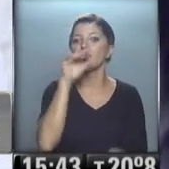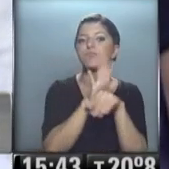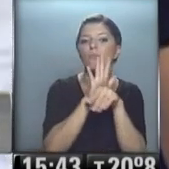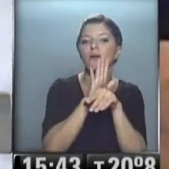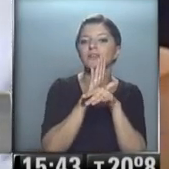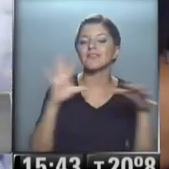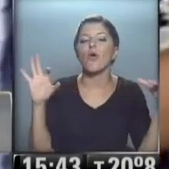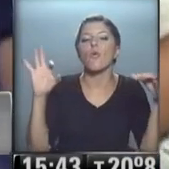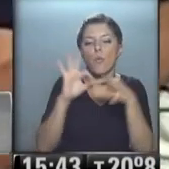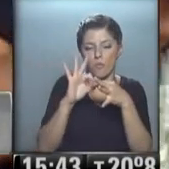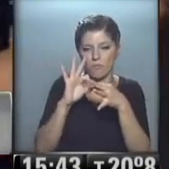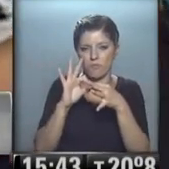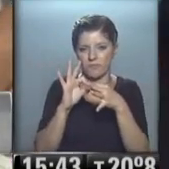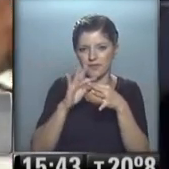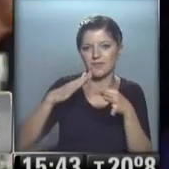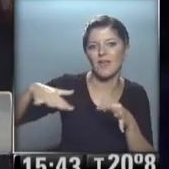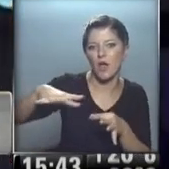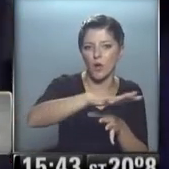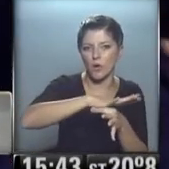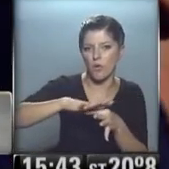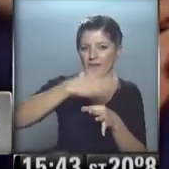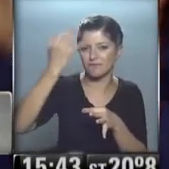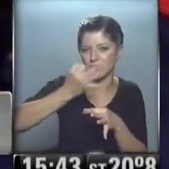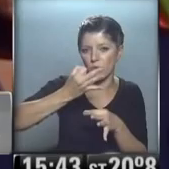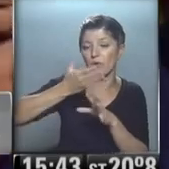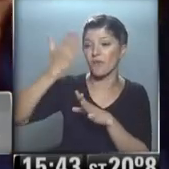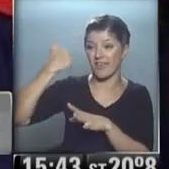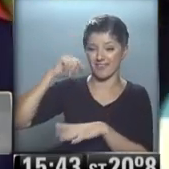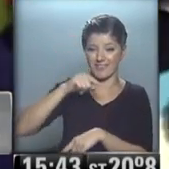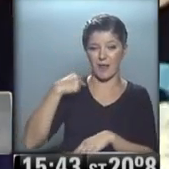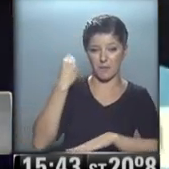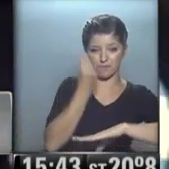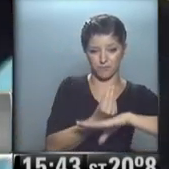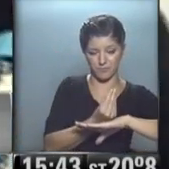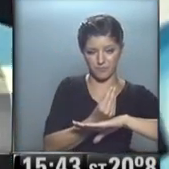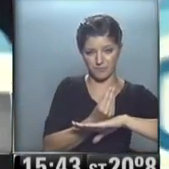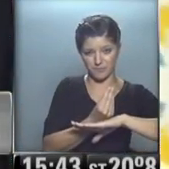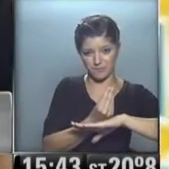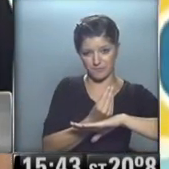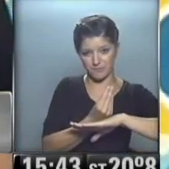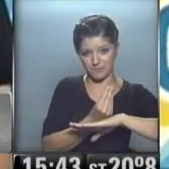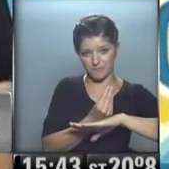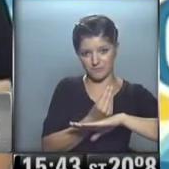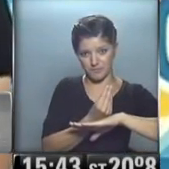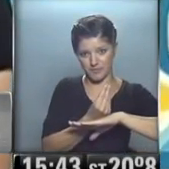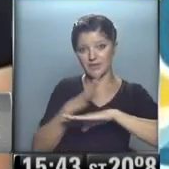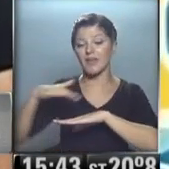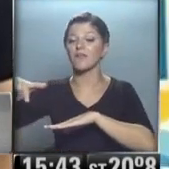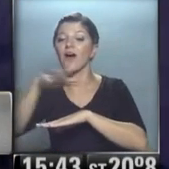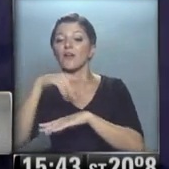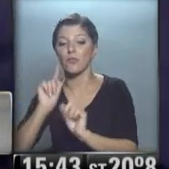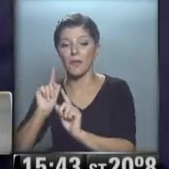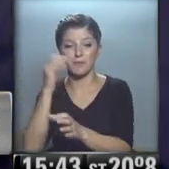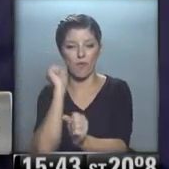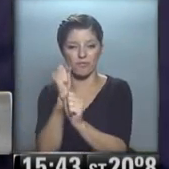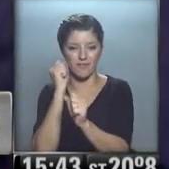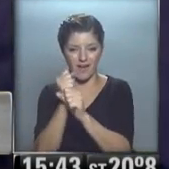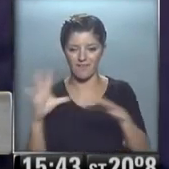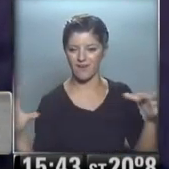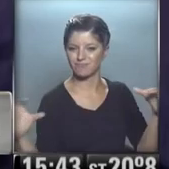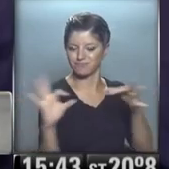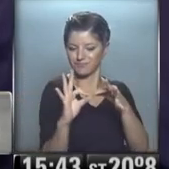que une seguramente el barrio donde vivía y donde pertenecía el padre Carlos Mujica con el barrio donde él militaba